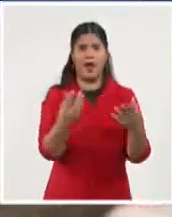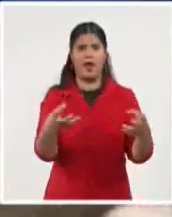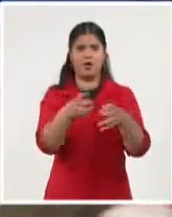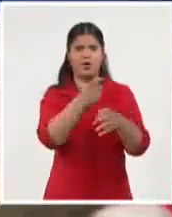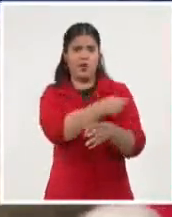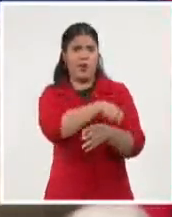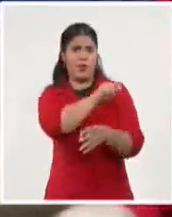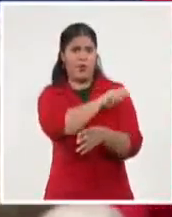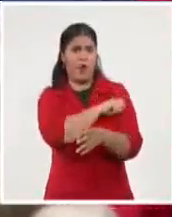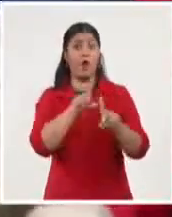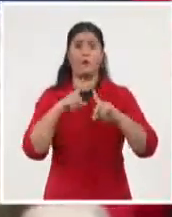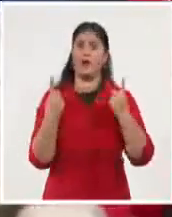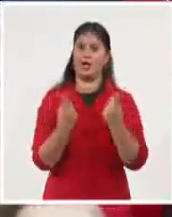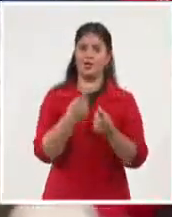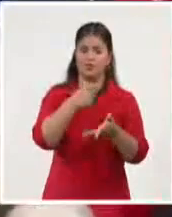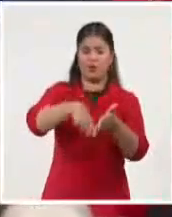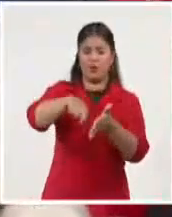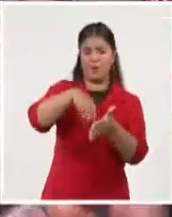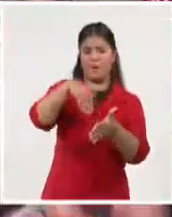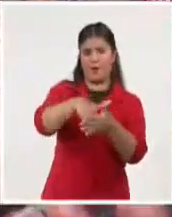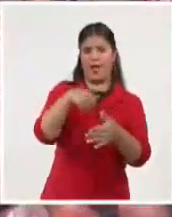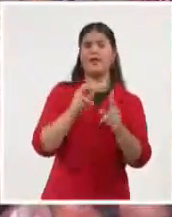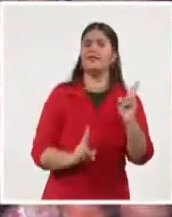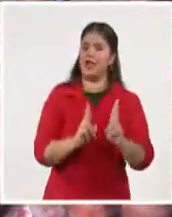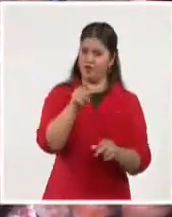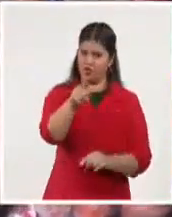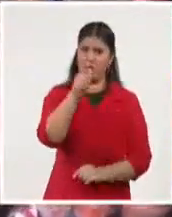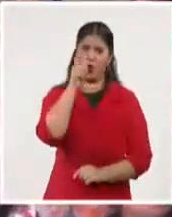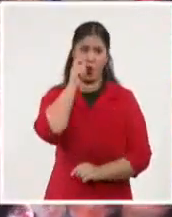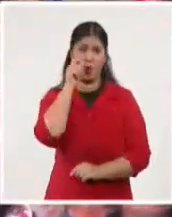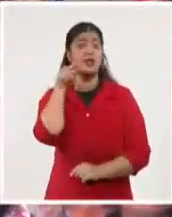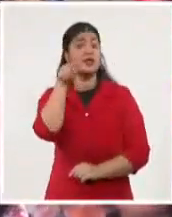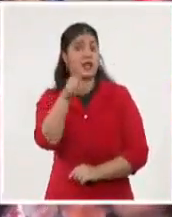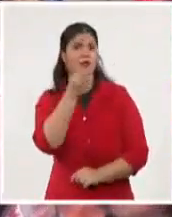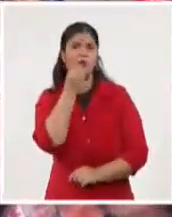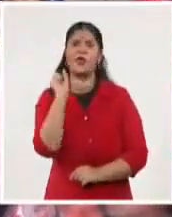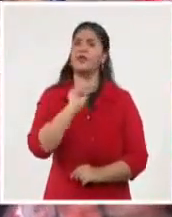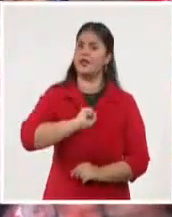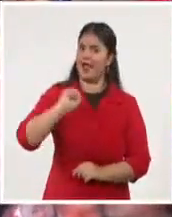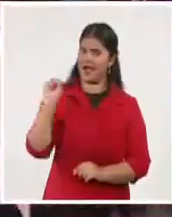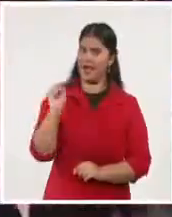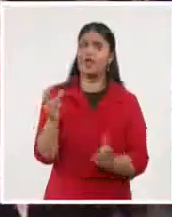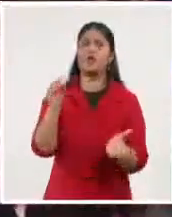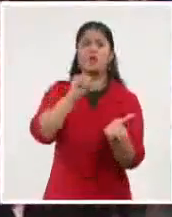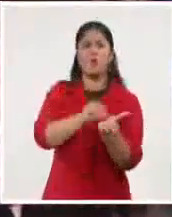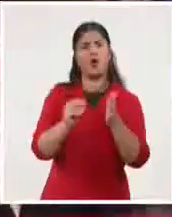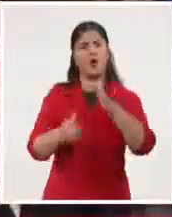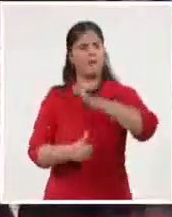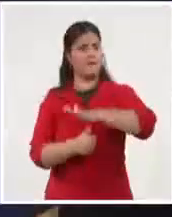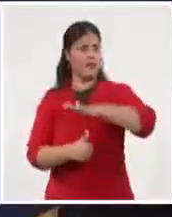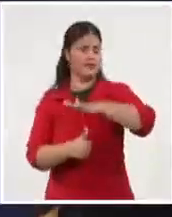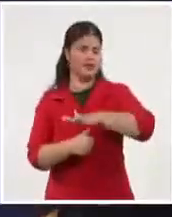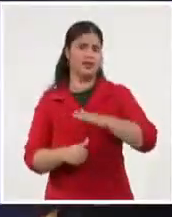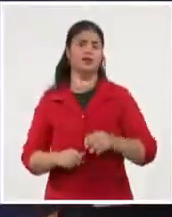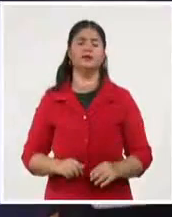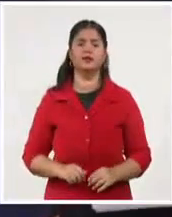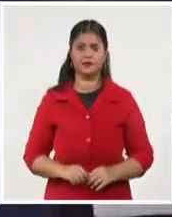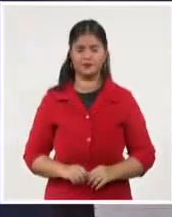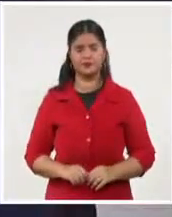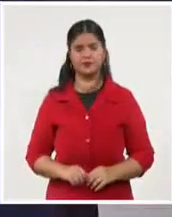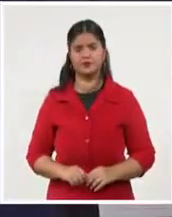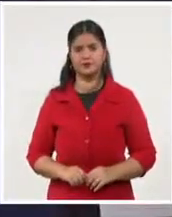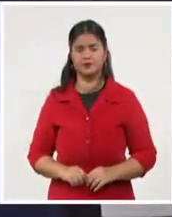pesquisa de un comité selecto de la Cámara de Representantes sobre la posible incitación en el asalto al Capitolio el 6 de